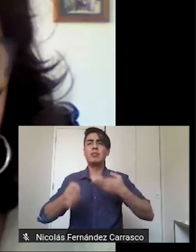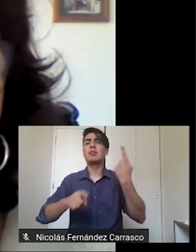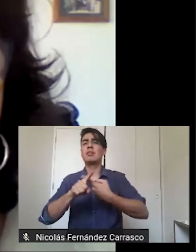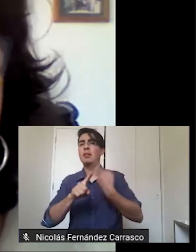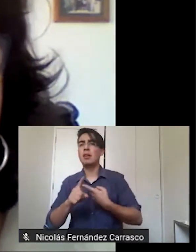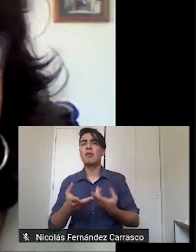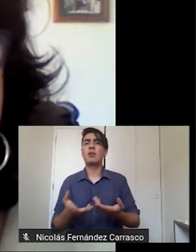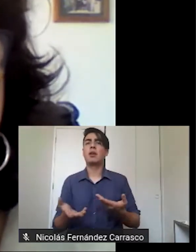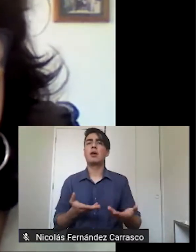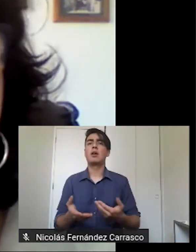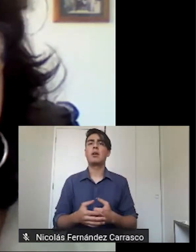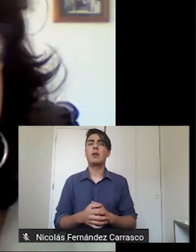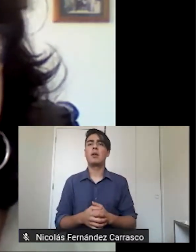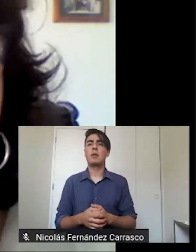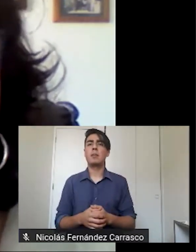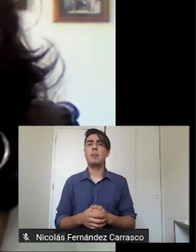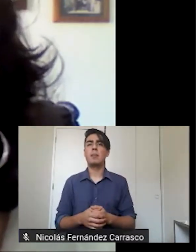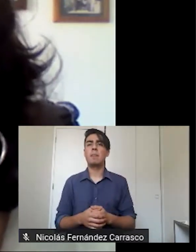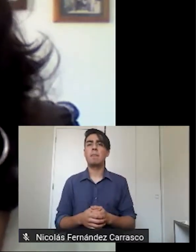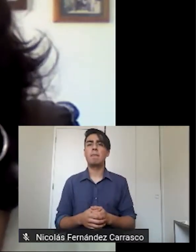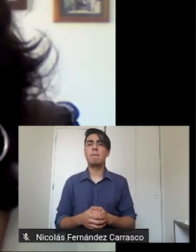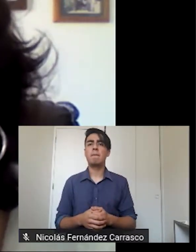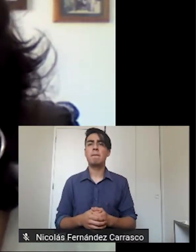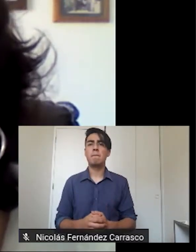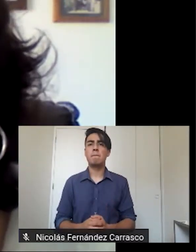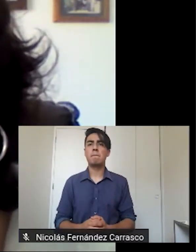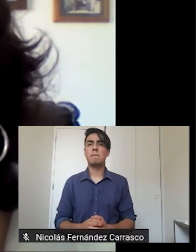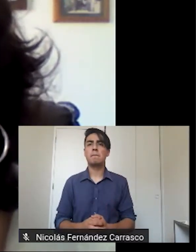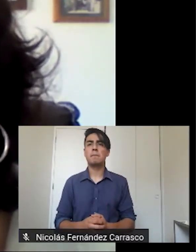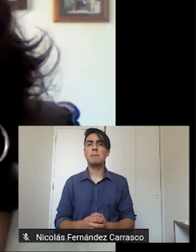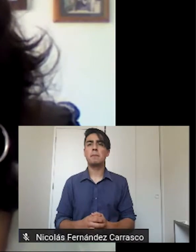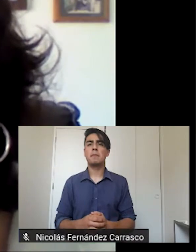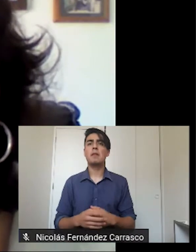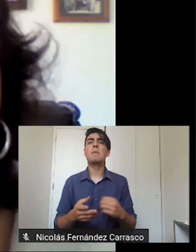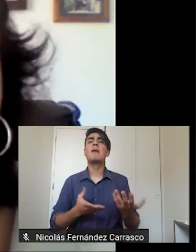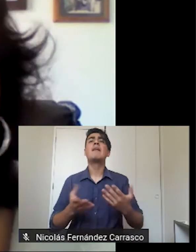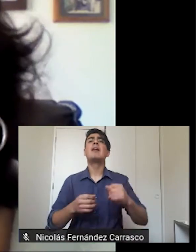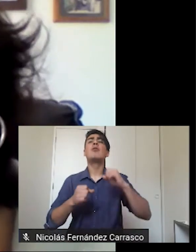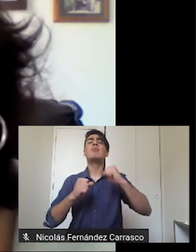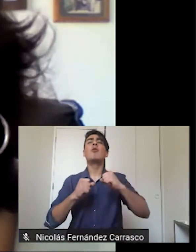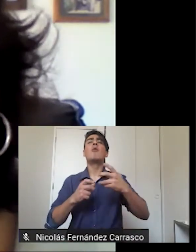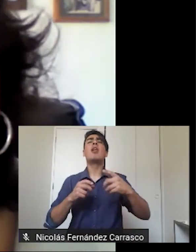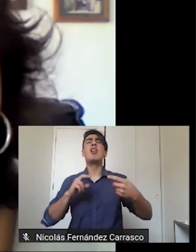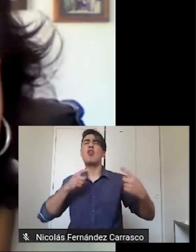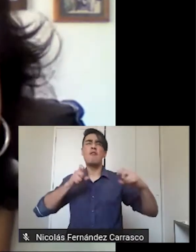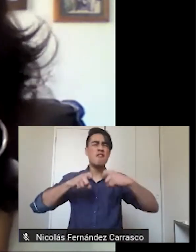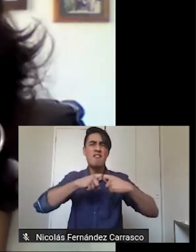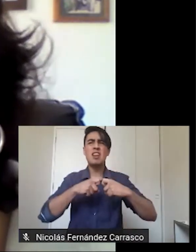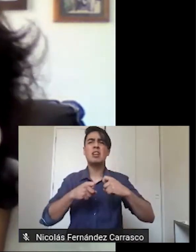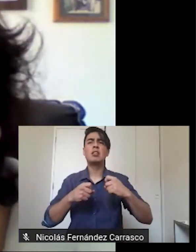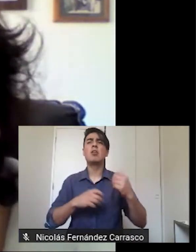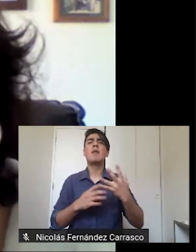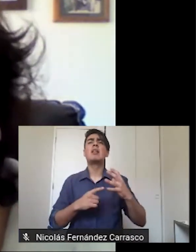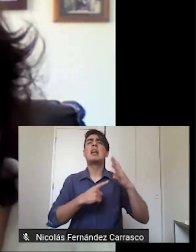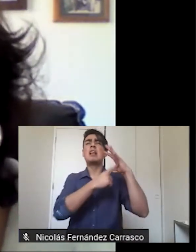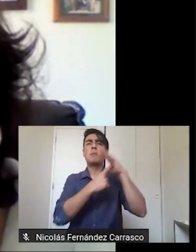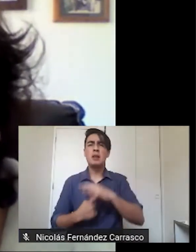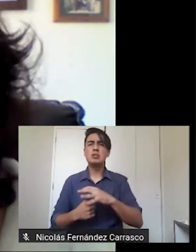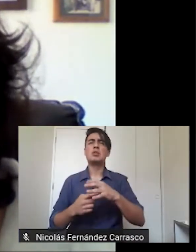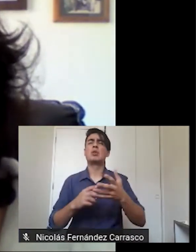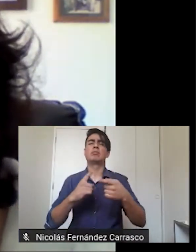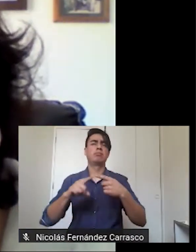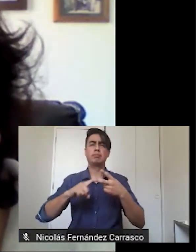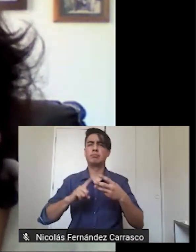entendimiento mutuo, tal vez buscando un abordaje constructivo del conflicto para la prevención tanto del racismo, la hostilidad